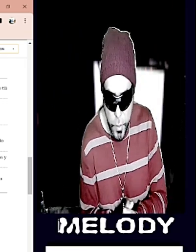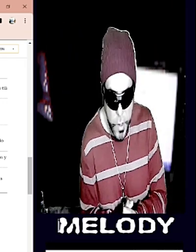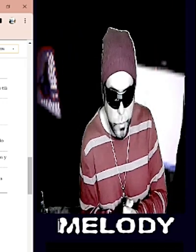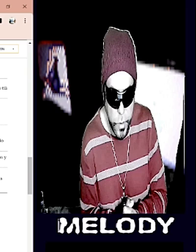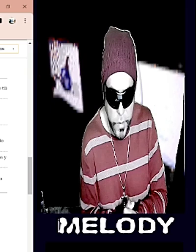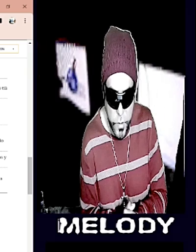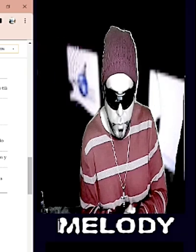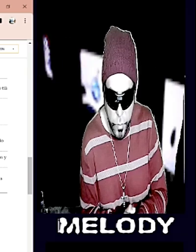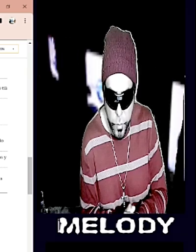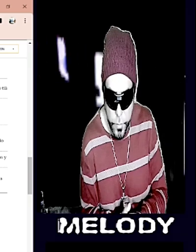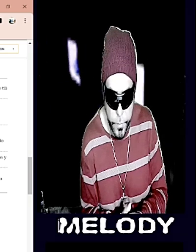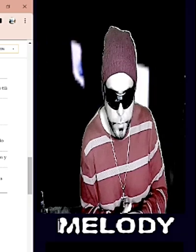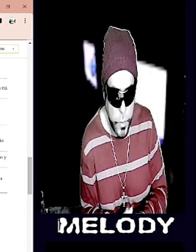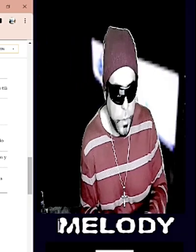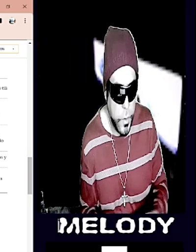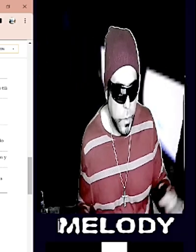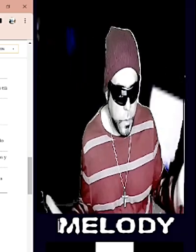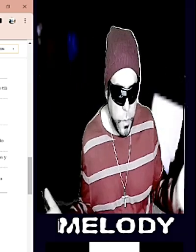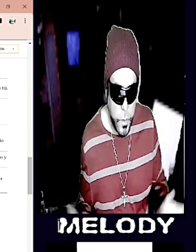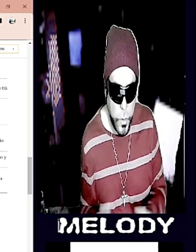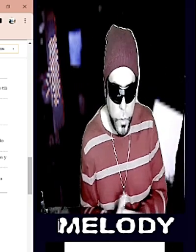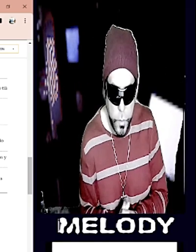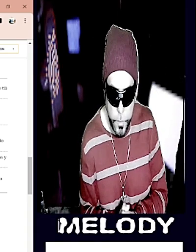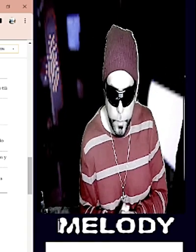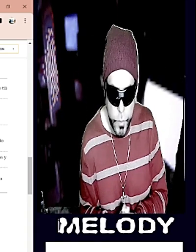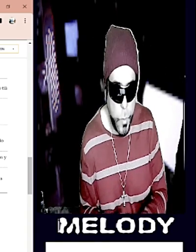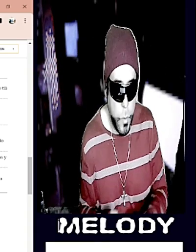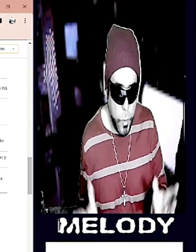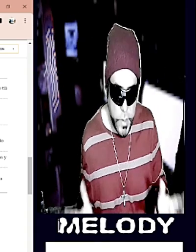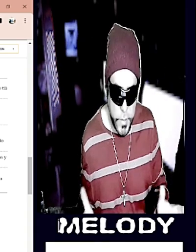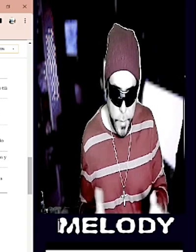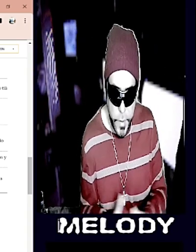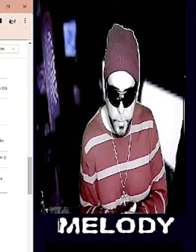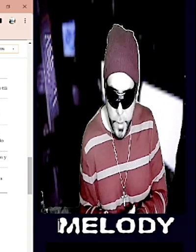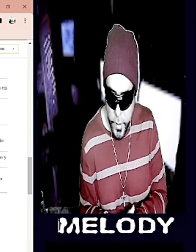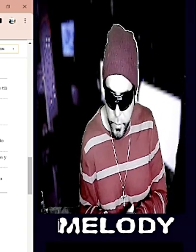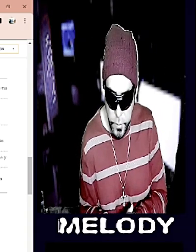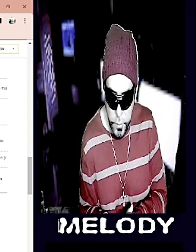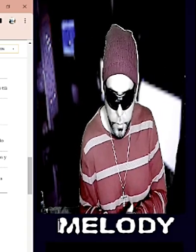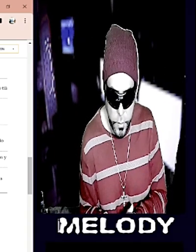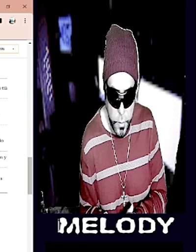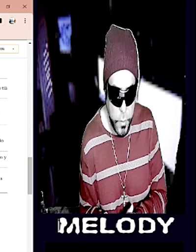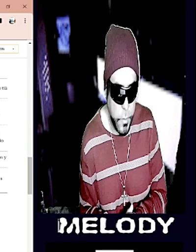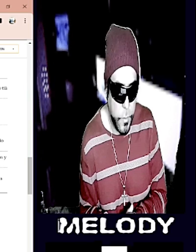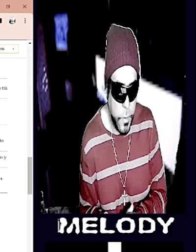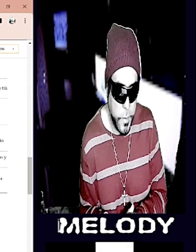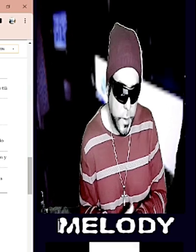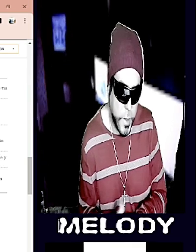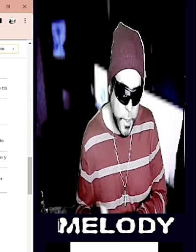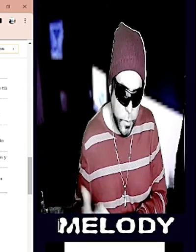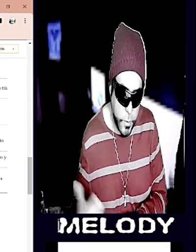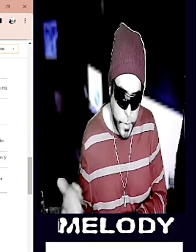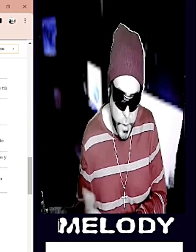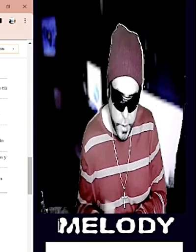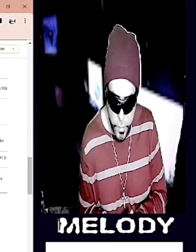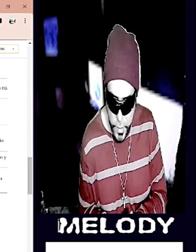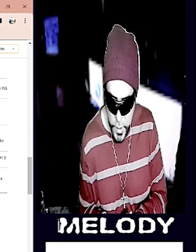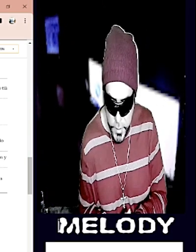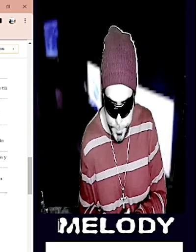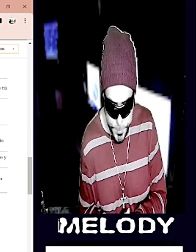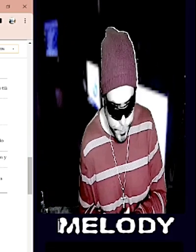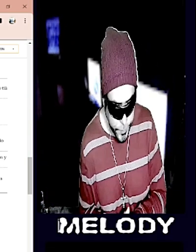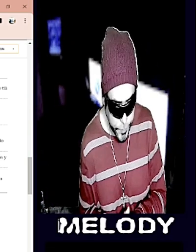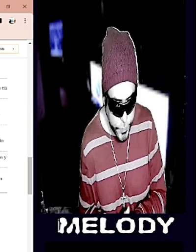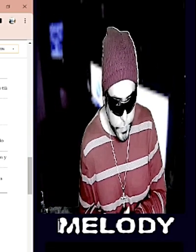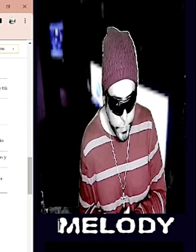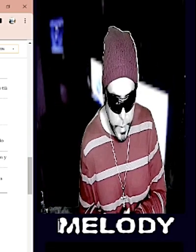no Junior lo hace como como corista más bien no no no no como la que está cantando es Mariana